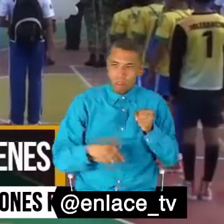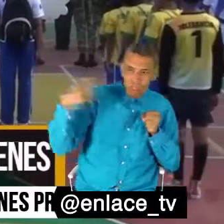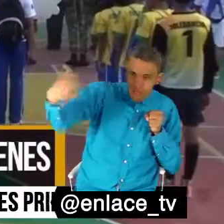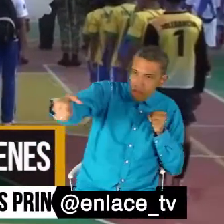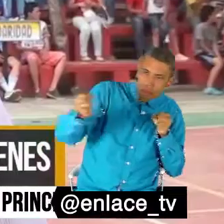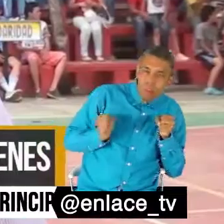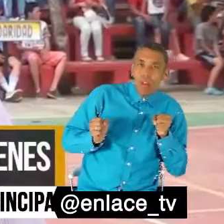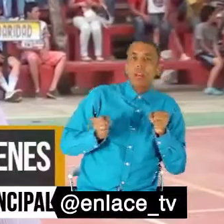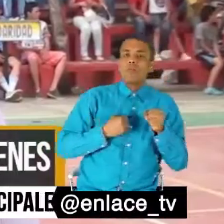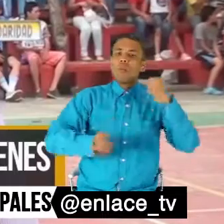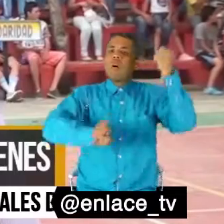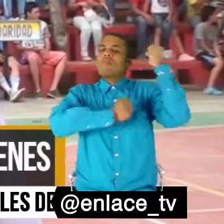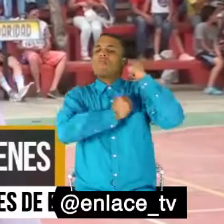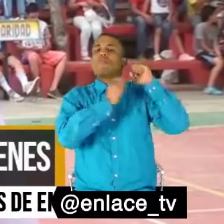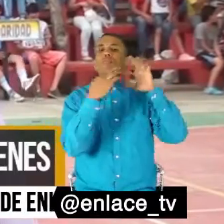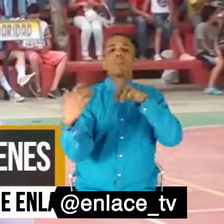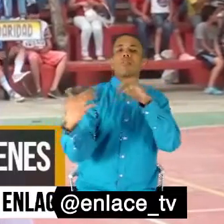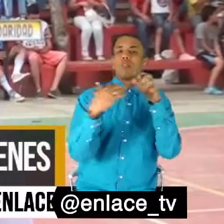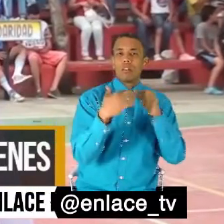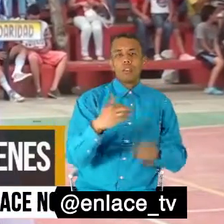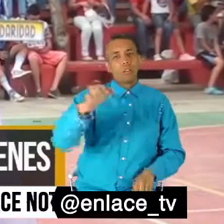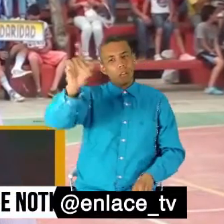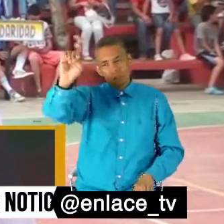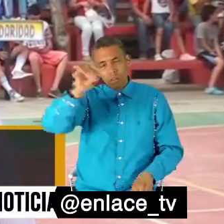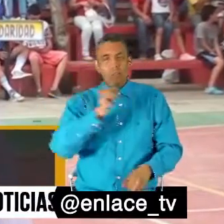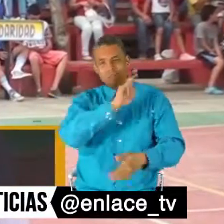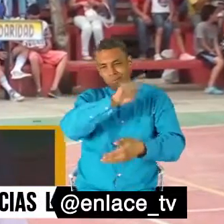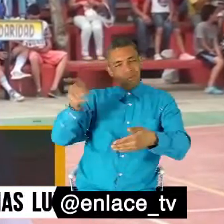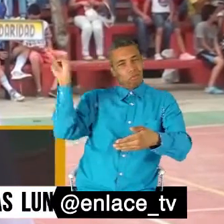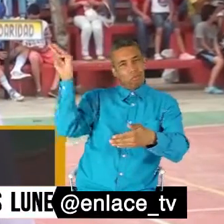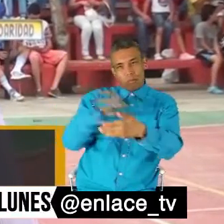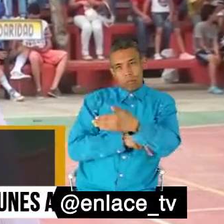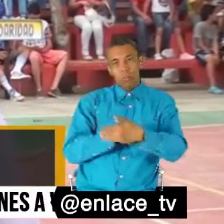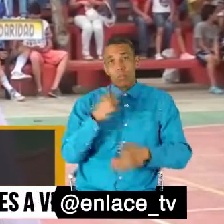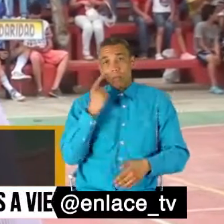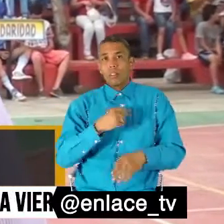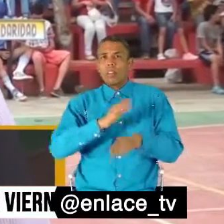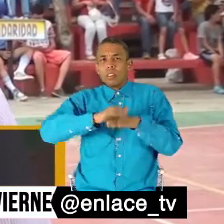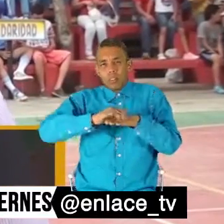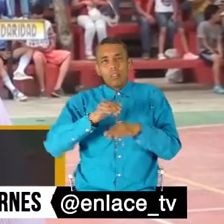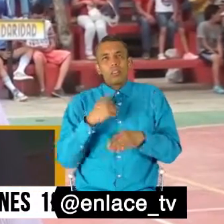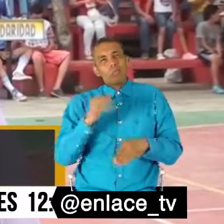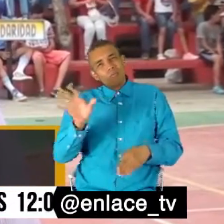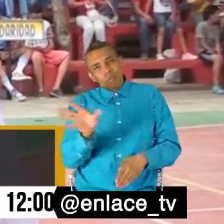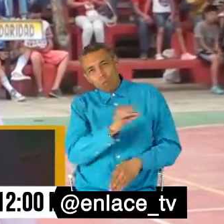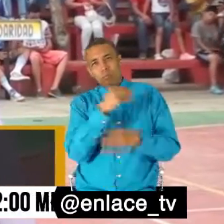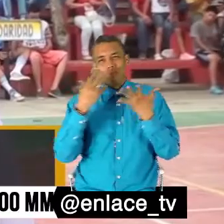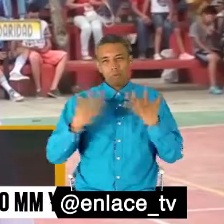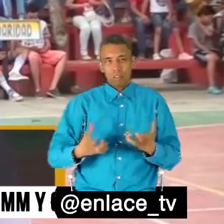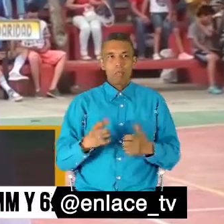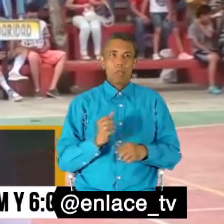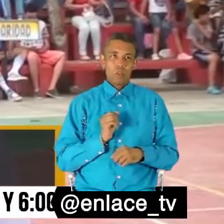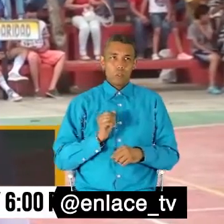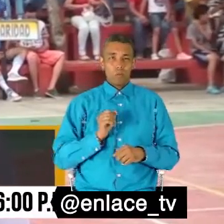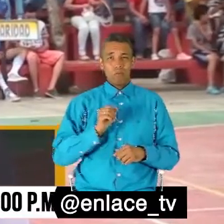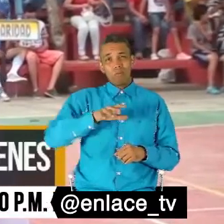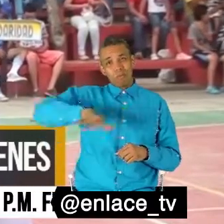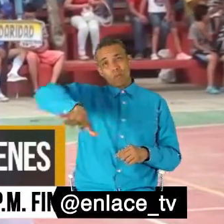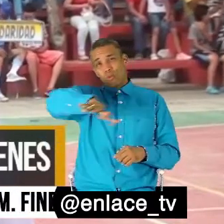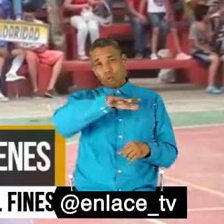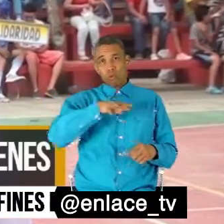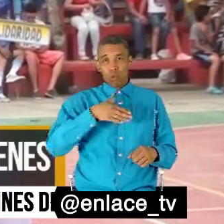sur de Bolívar. Le vuelve a apuntar al sueño que tenemos en el sur de Bolívar. Sé que es el sueño de Colombia, pero es el sueño de nosotros los santarroceños,